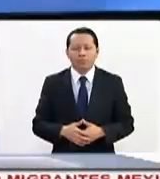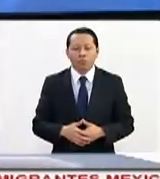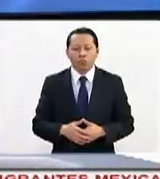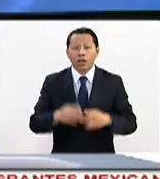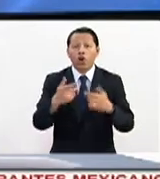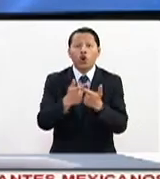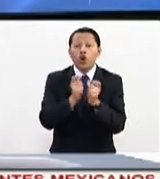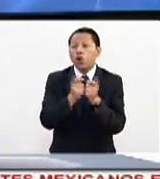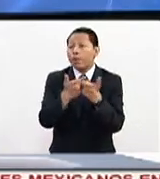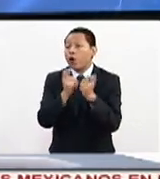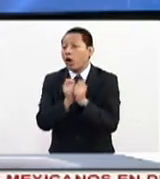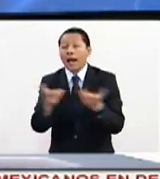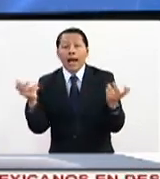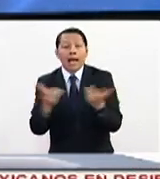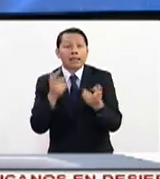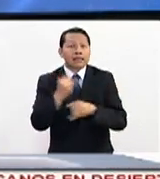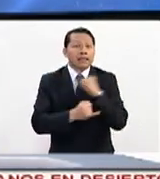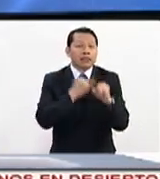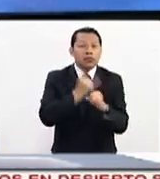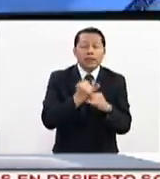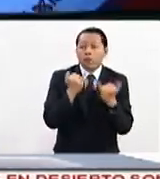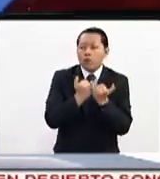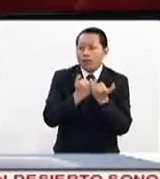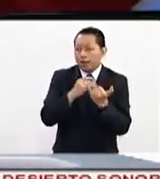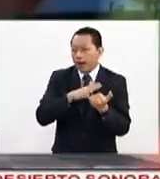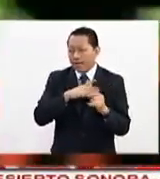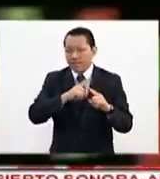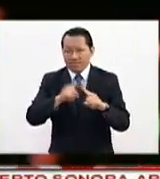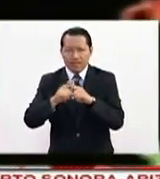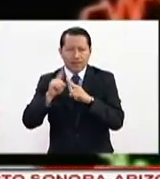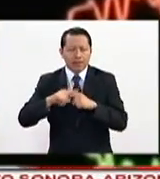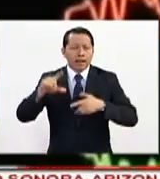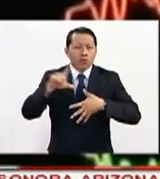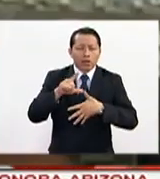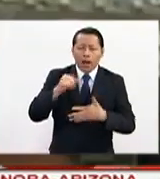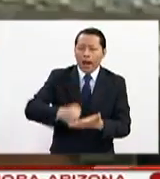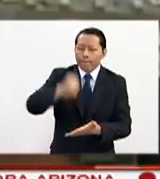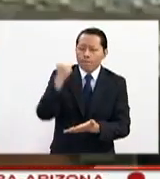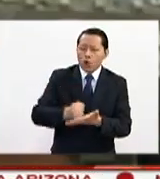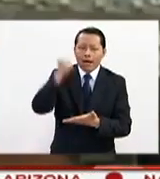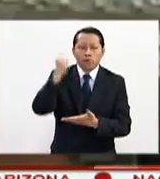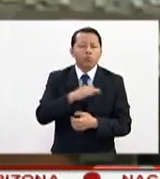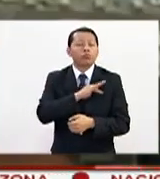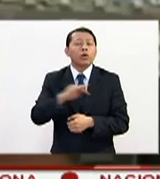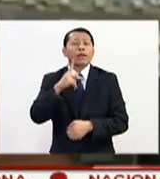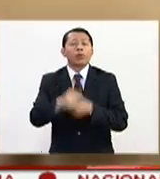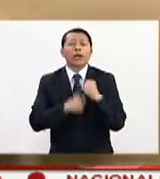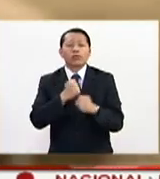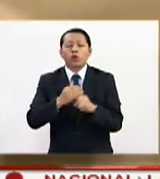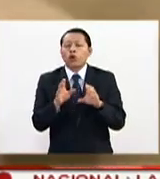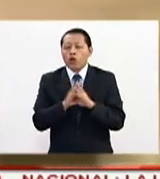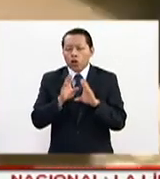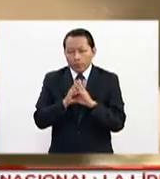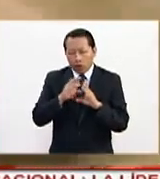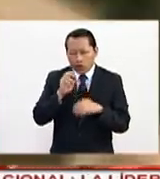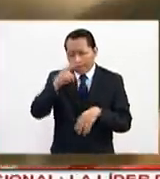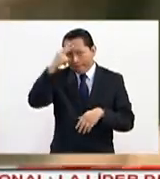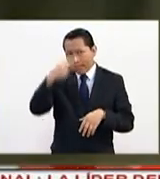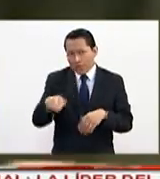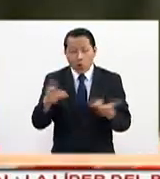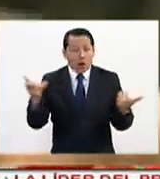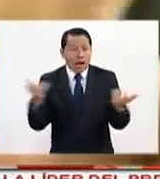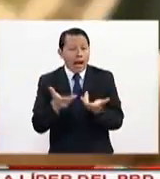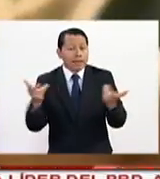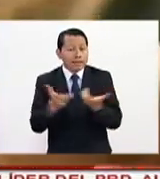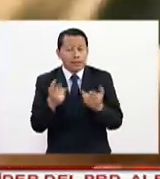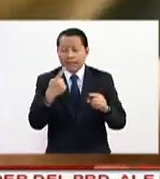Y los grupos de Acción Financiera Internacional y Acción Financiera de Latinoamérica aprobaron un reporte anual de evaluación de México sobre la